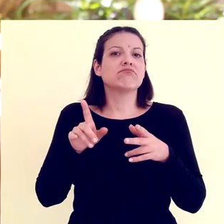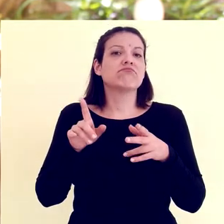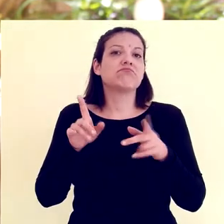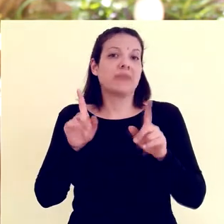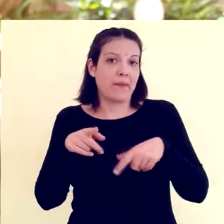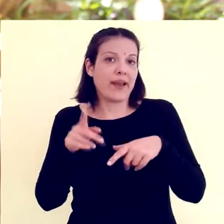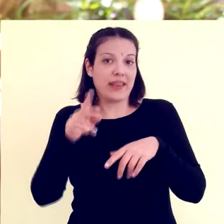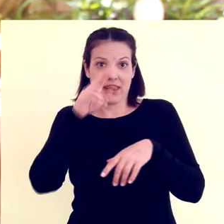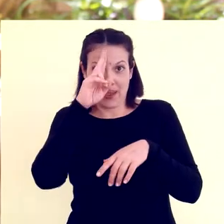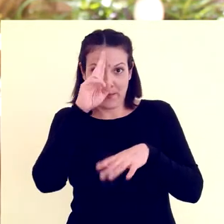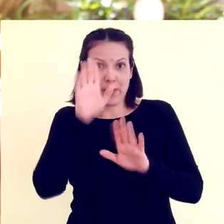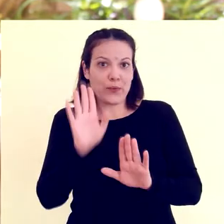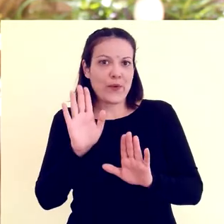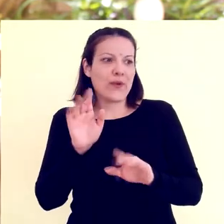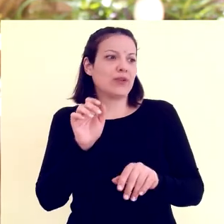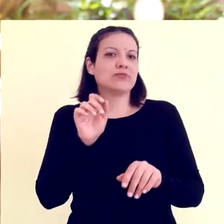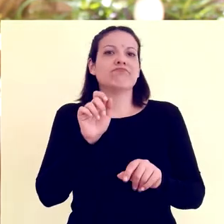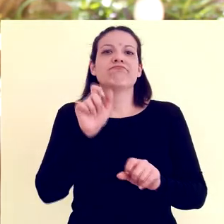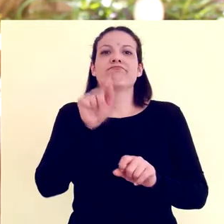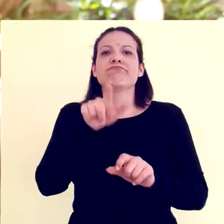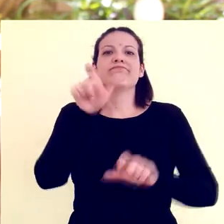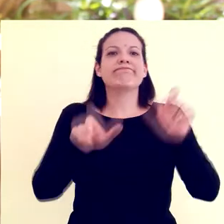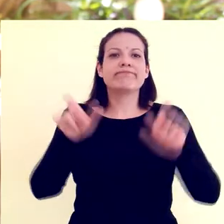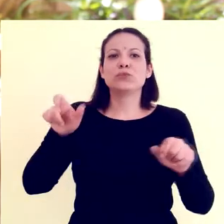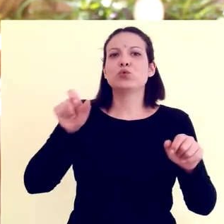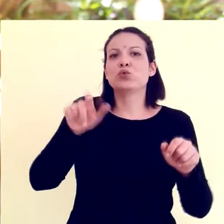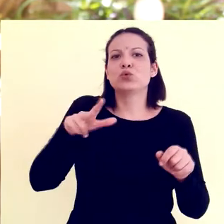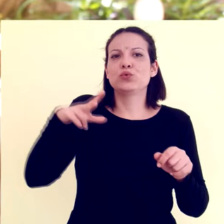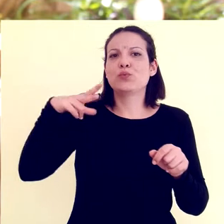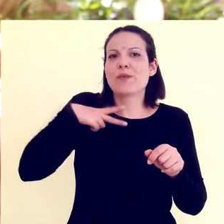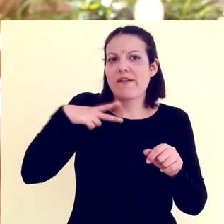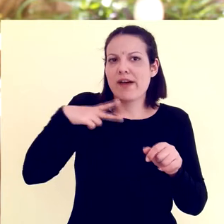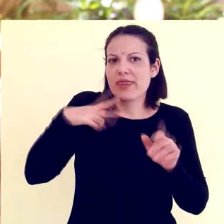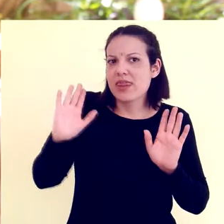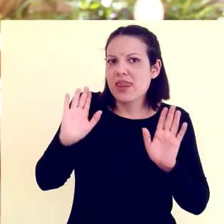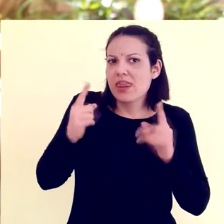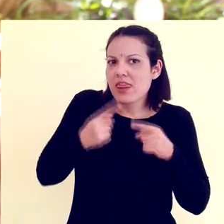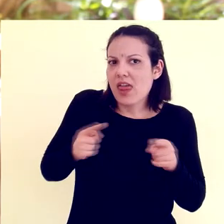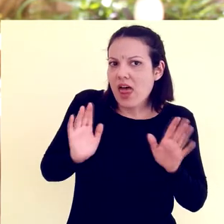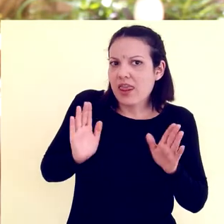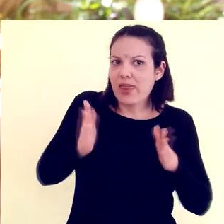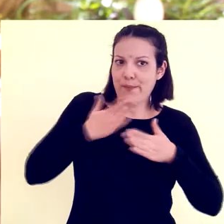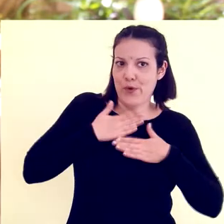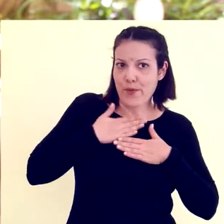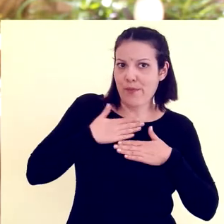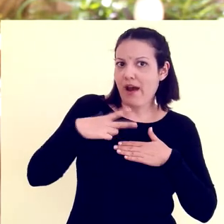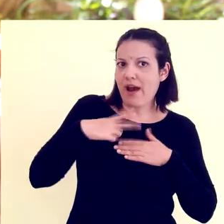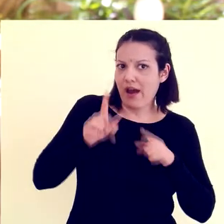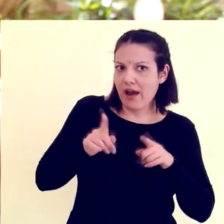También nos enseña a ser respetuosos de la privacidad, de la intimidad de las personas y de la